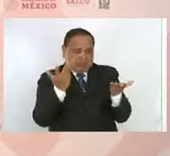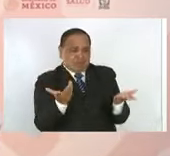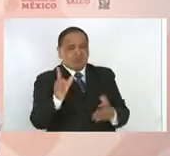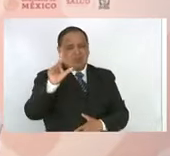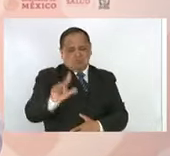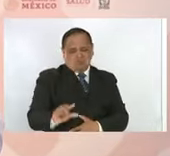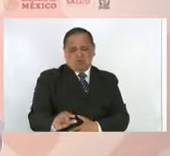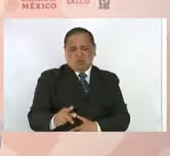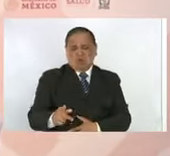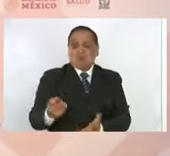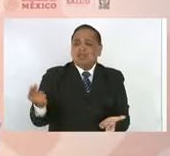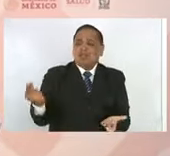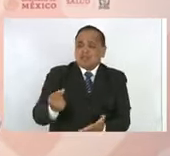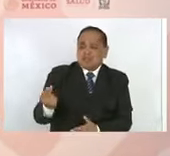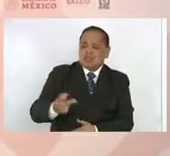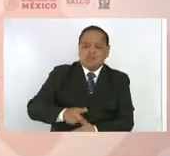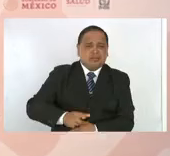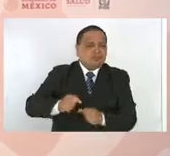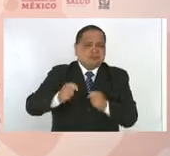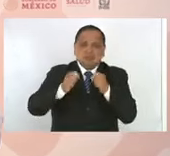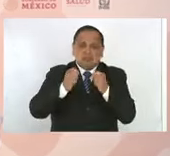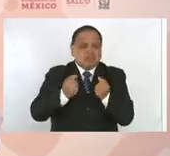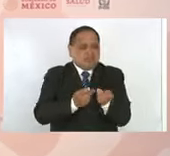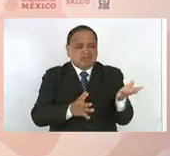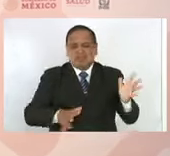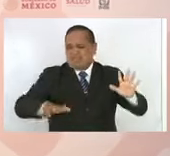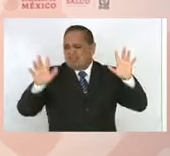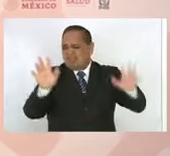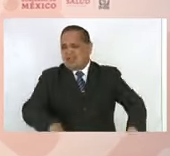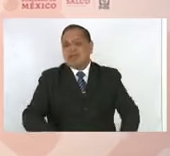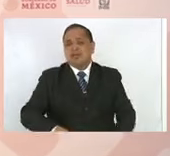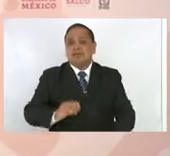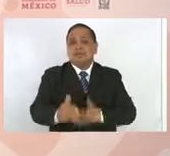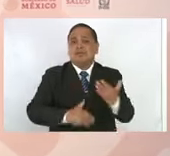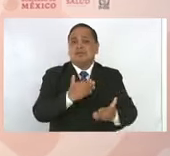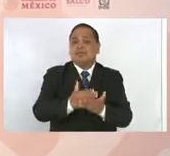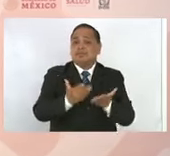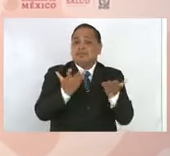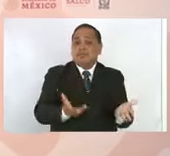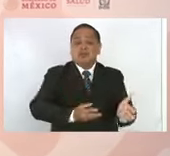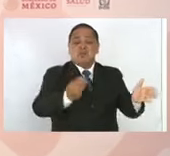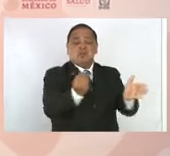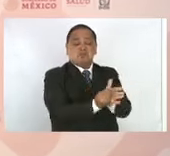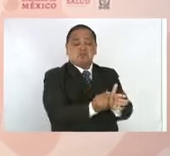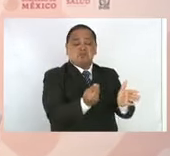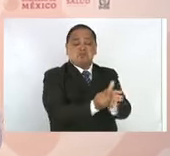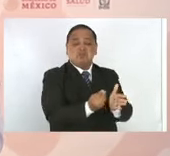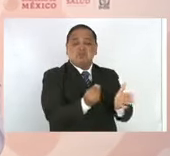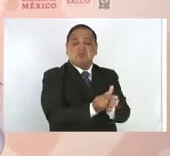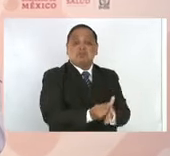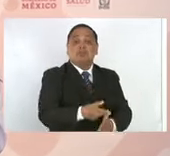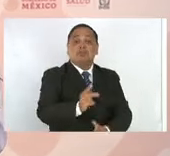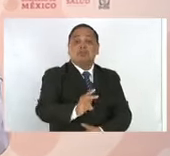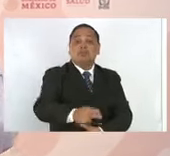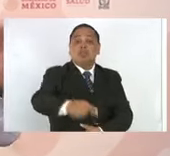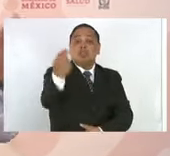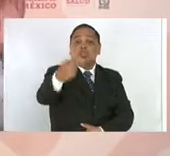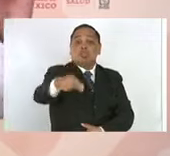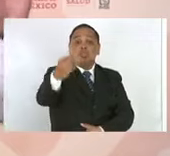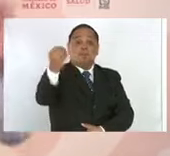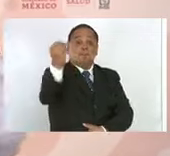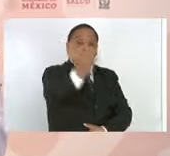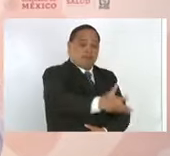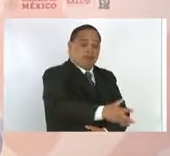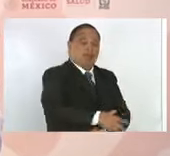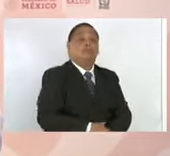las necesidades de las propias instituciones. Era tan descarado el modelo hacia la privatización que hasta un nombre se les otorgó: plazas